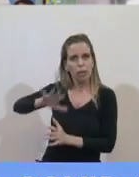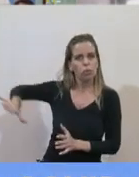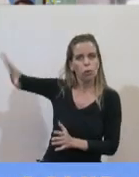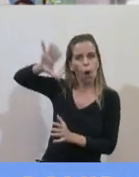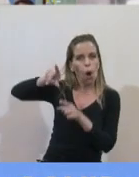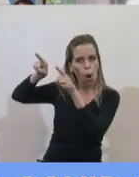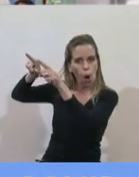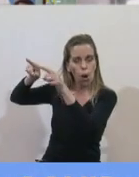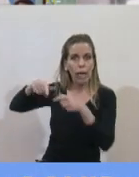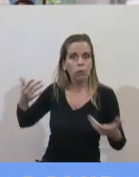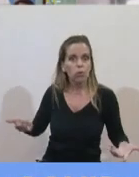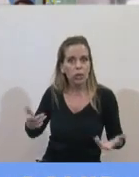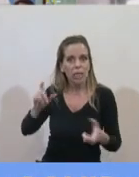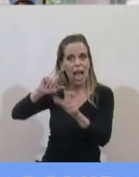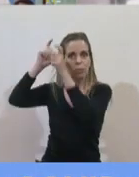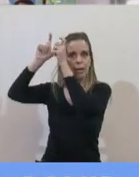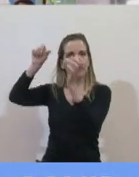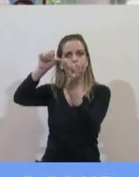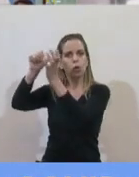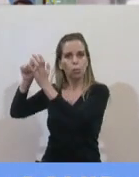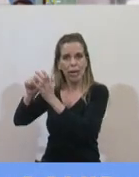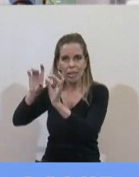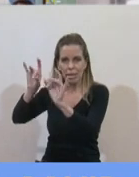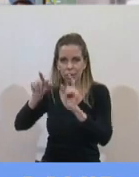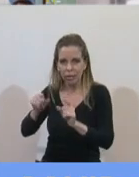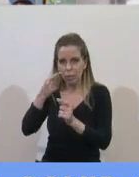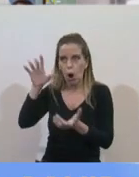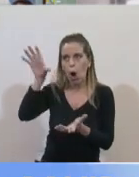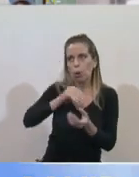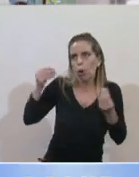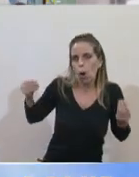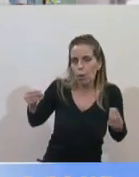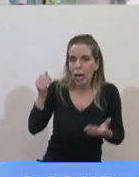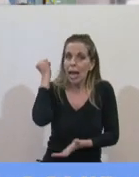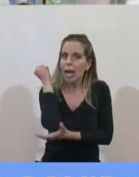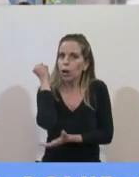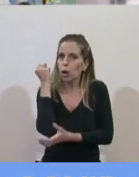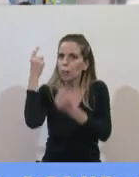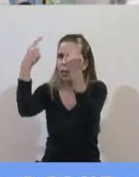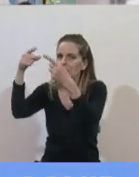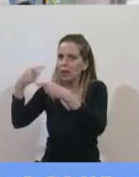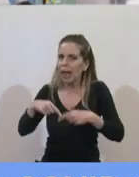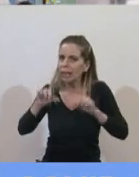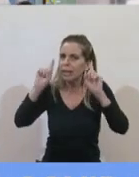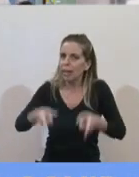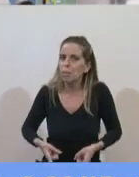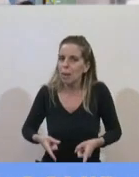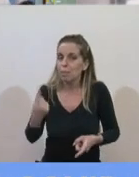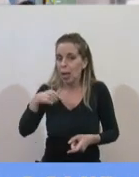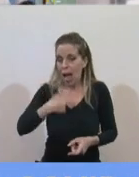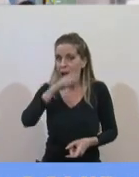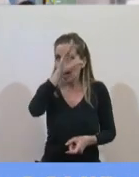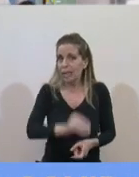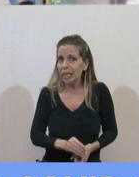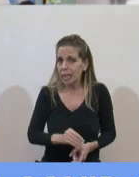también es limitada porque porque a la parte formal de la economía se le puede responder de la misma manera pero argentina tiene